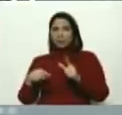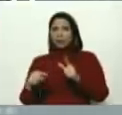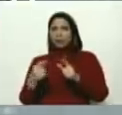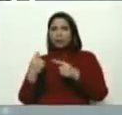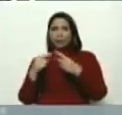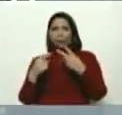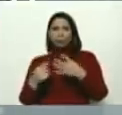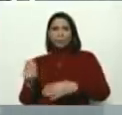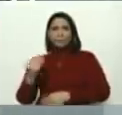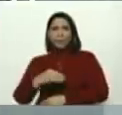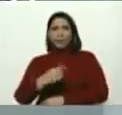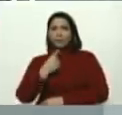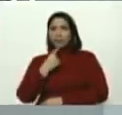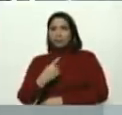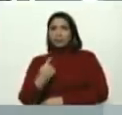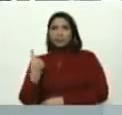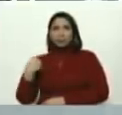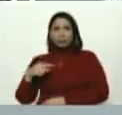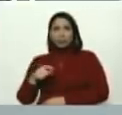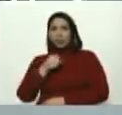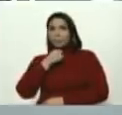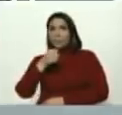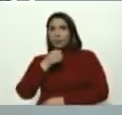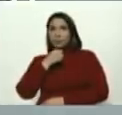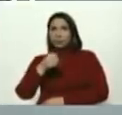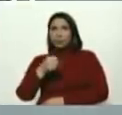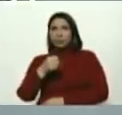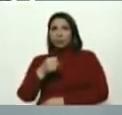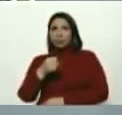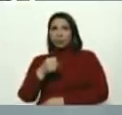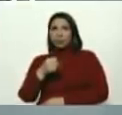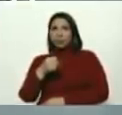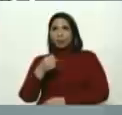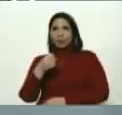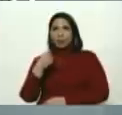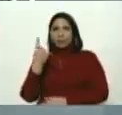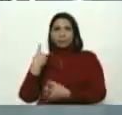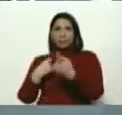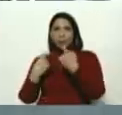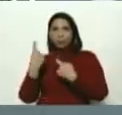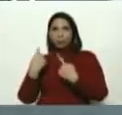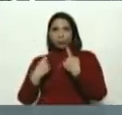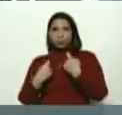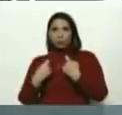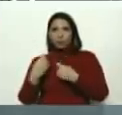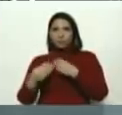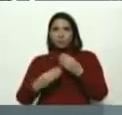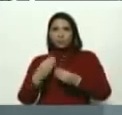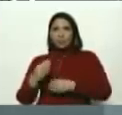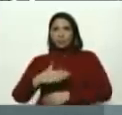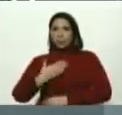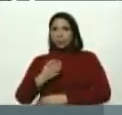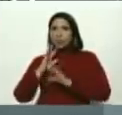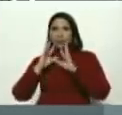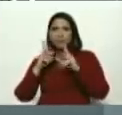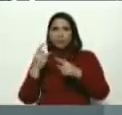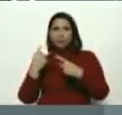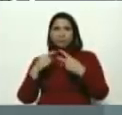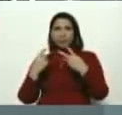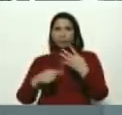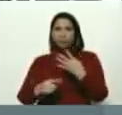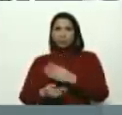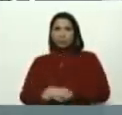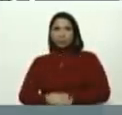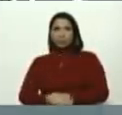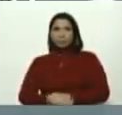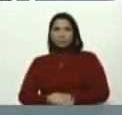decir. Si hubiera un periodista picante y me picara la lengua y me hiciera preguntas, podría revelar muchas cosas.